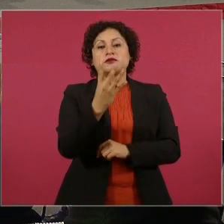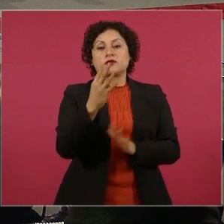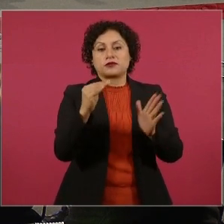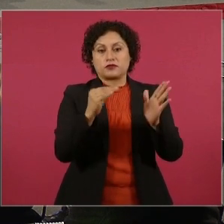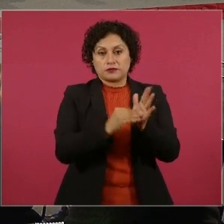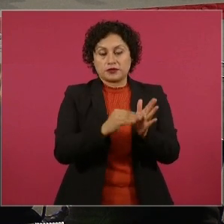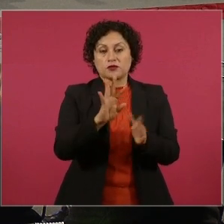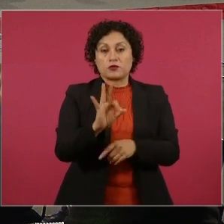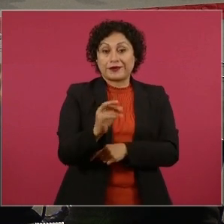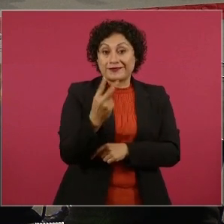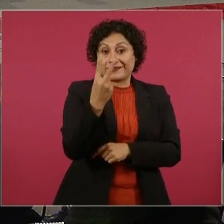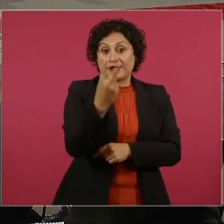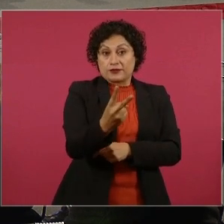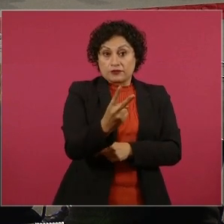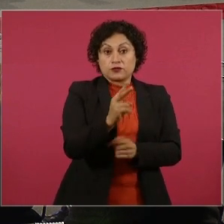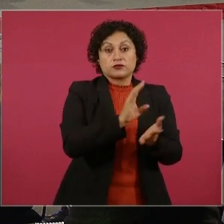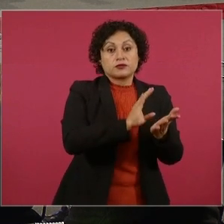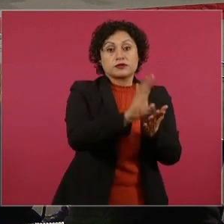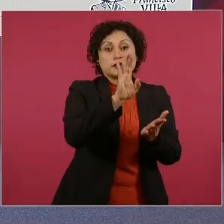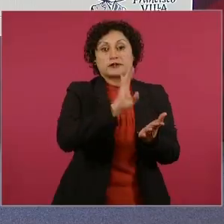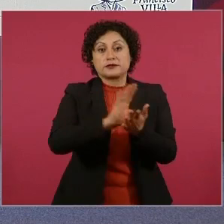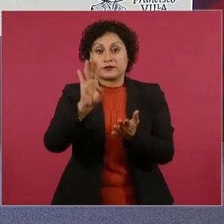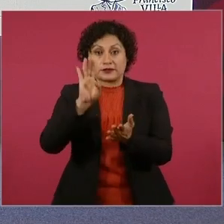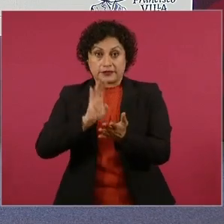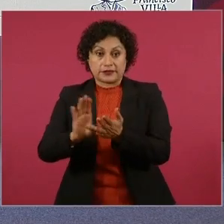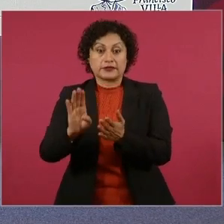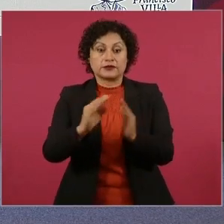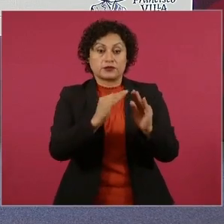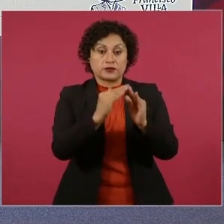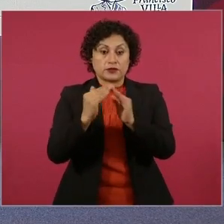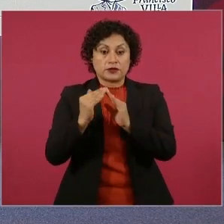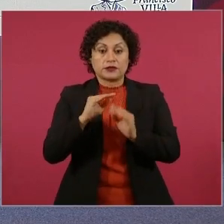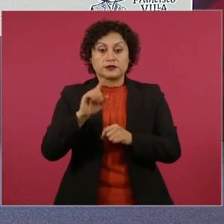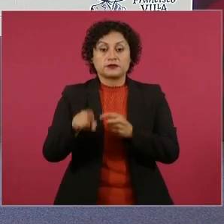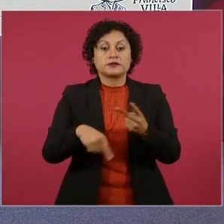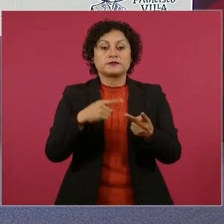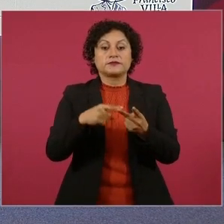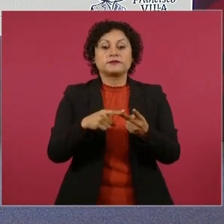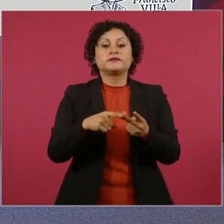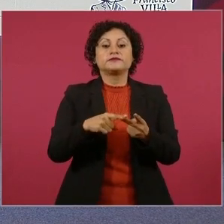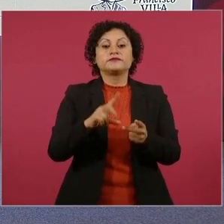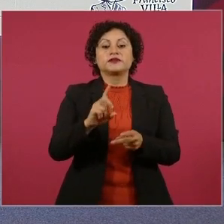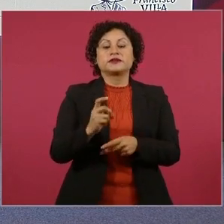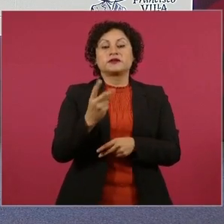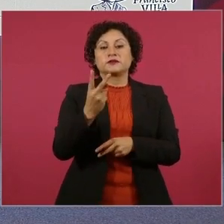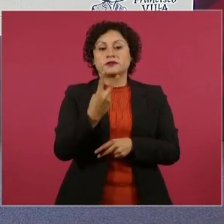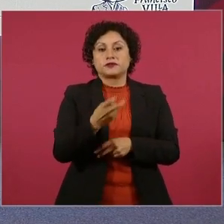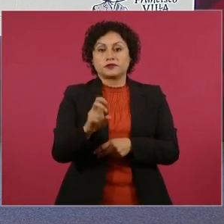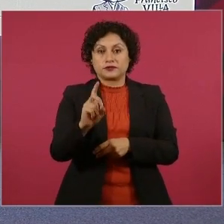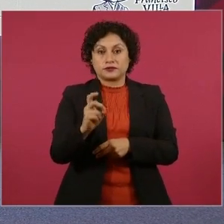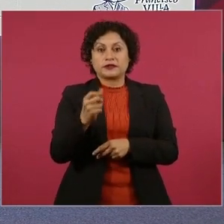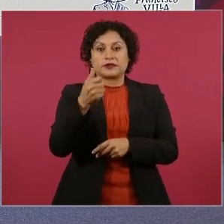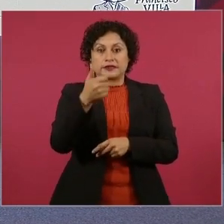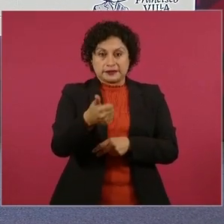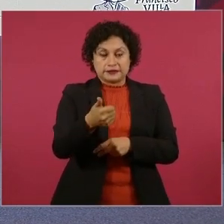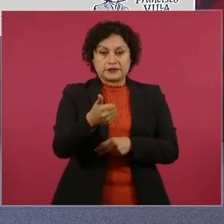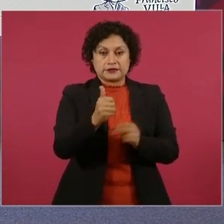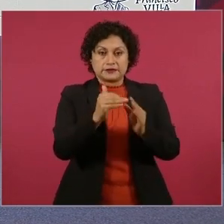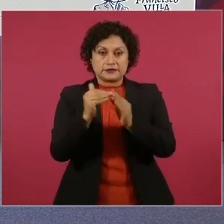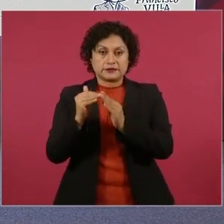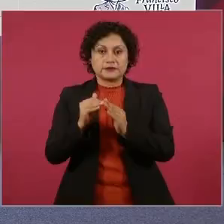de vivienda en este año hemos otorgado 32236 créditos con una derrama económica